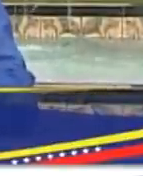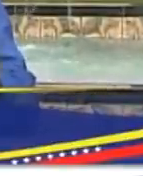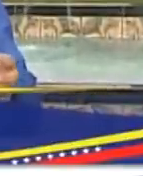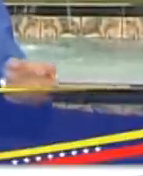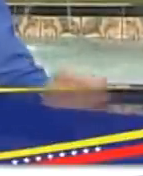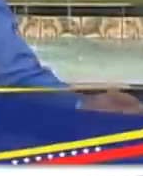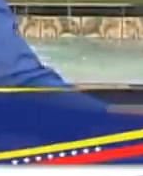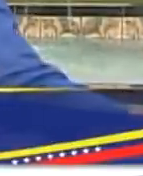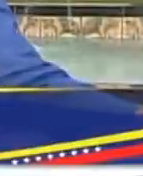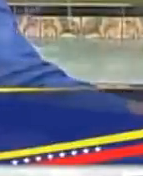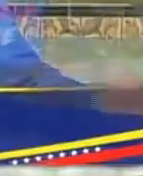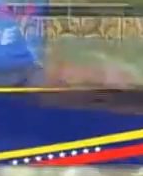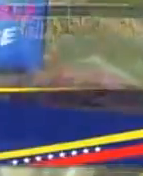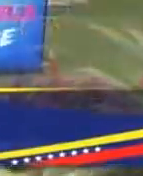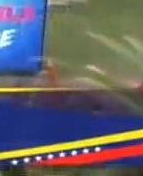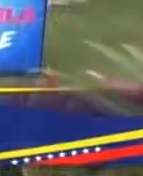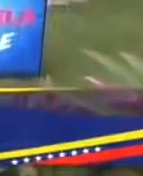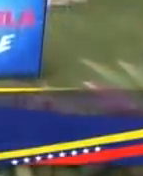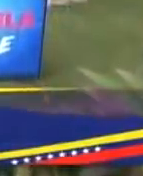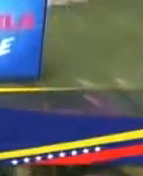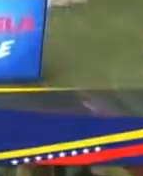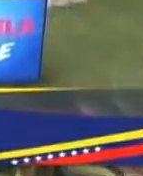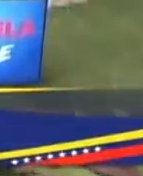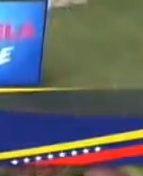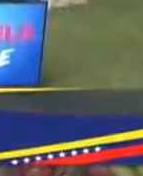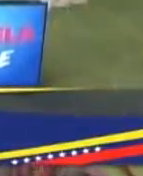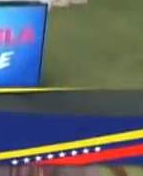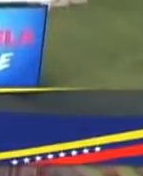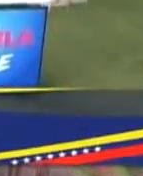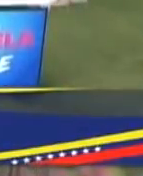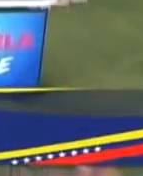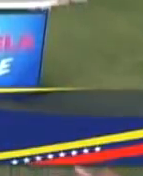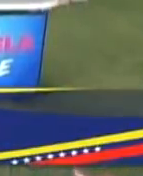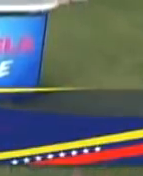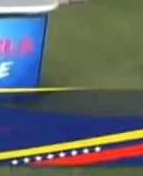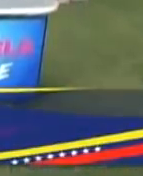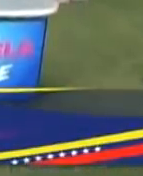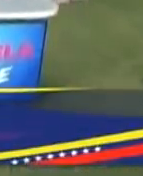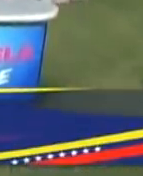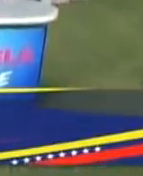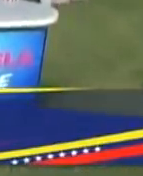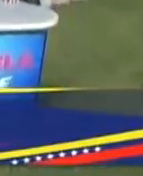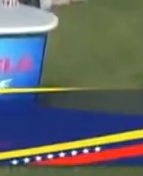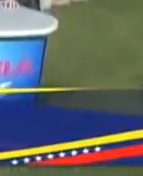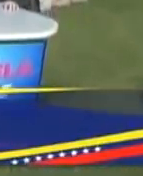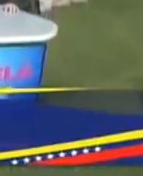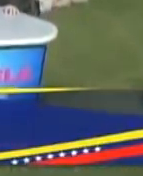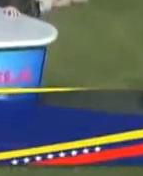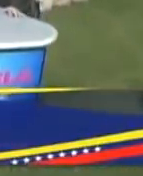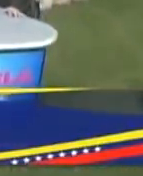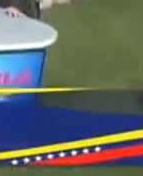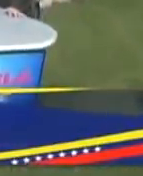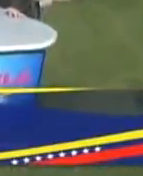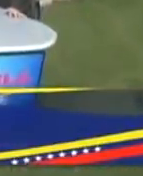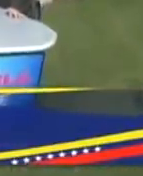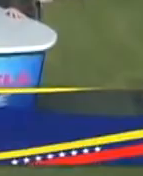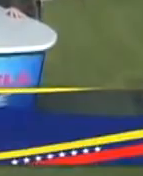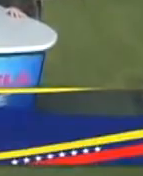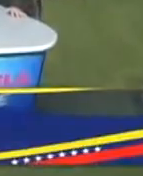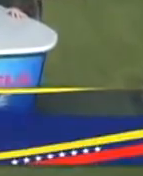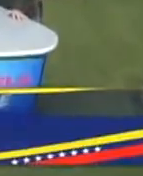construyendo la con una gran alianza poderosísima de todos los sectores económicos productivos